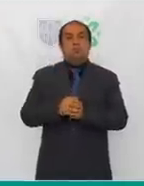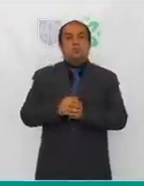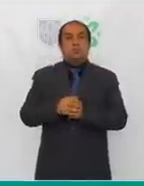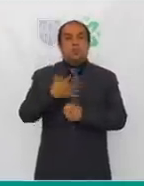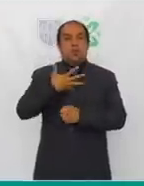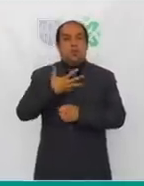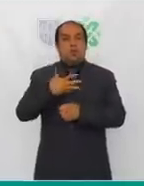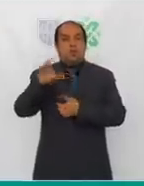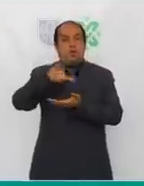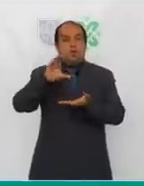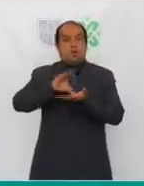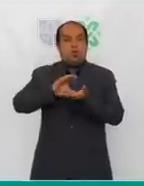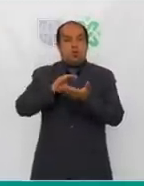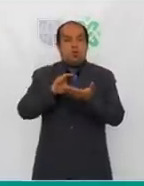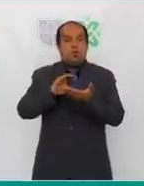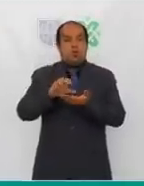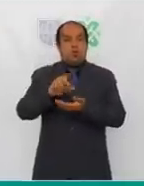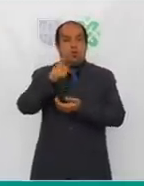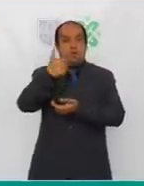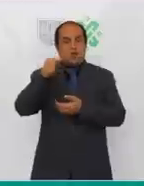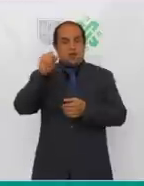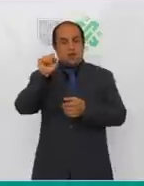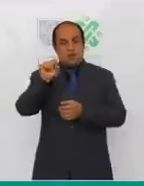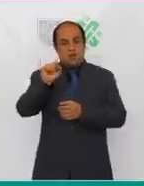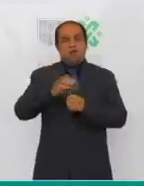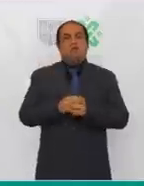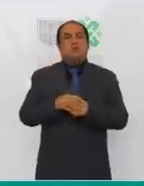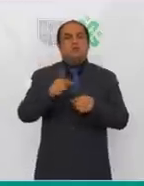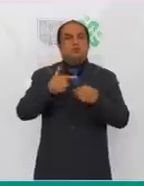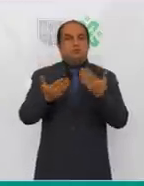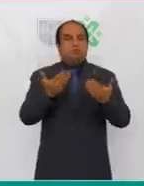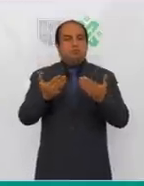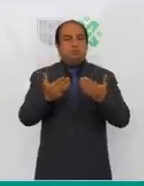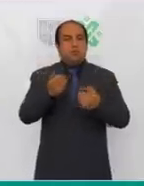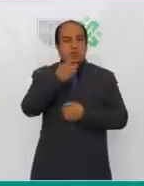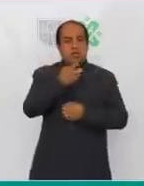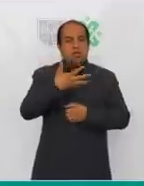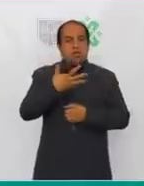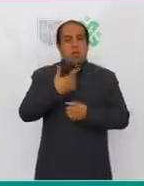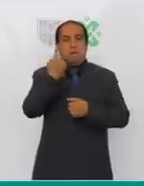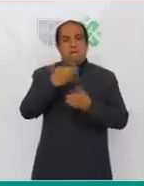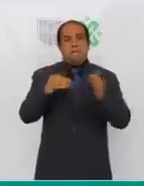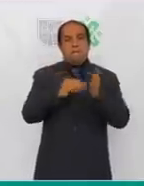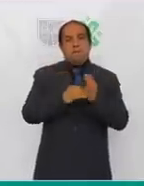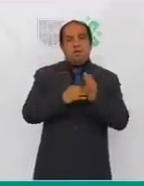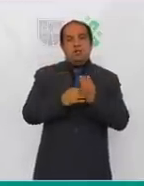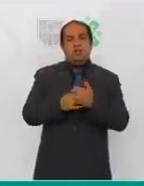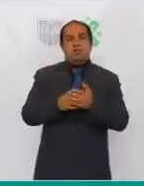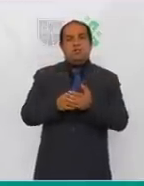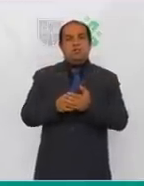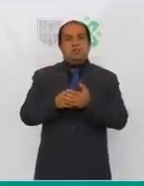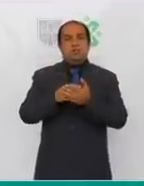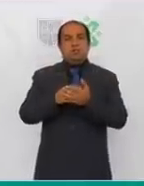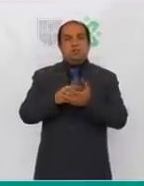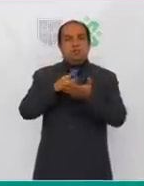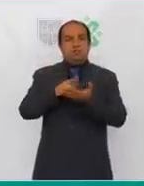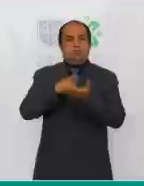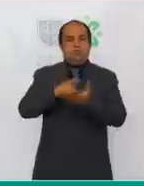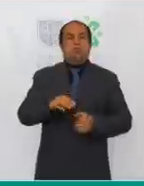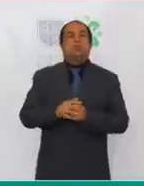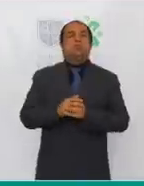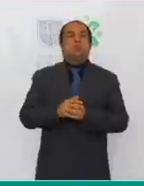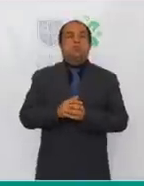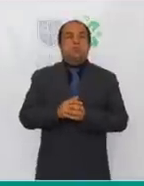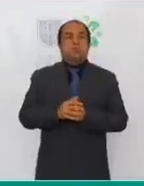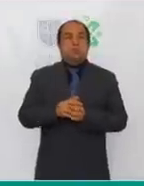del Gas, aquí tendremos 1.400 y de estas se van a procesar 1.000 toneladas. Las otras 400, con